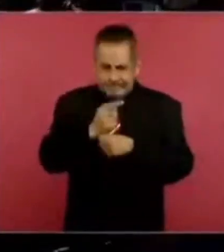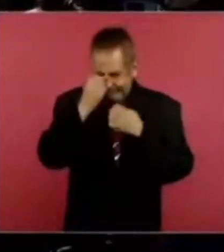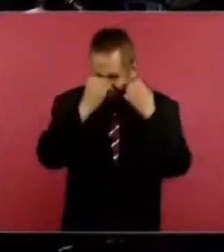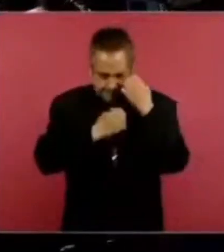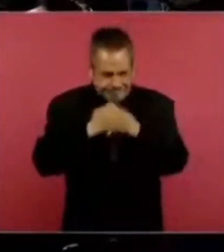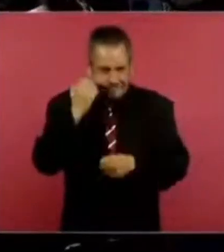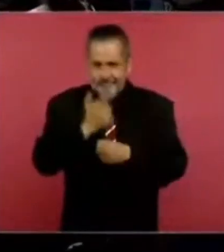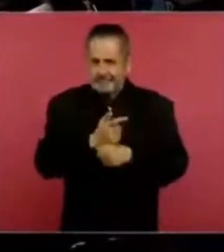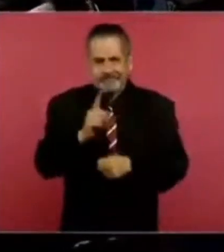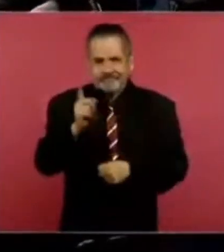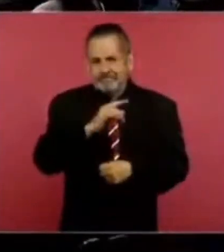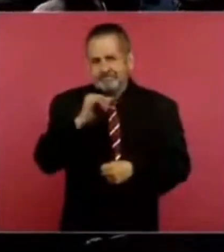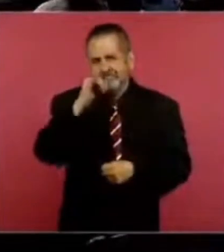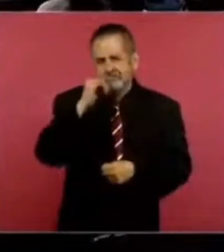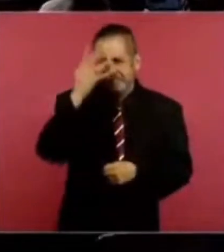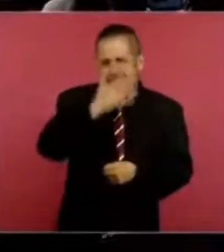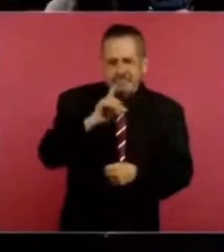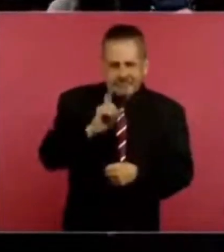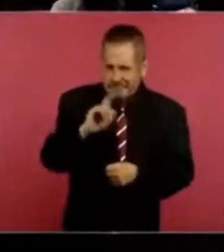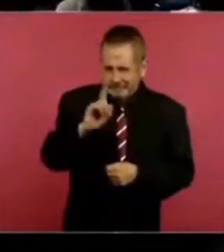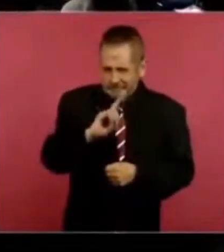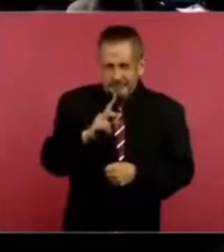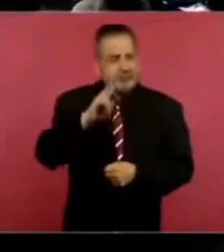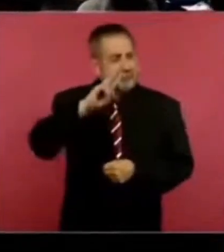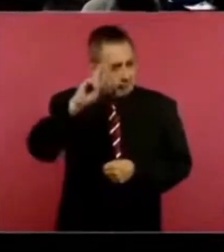que la habían asesinado